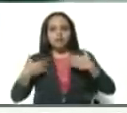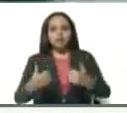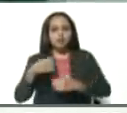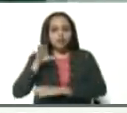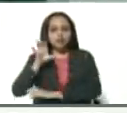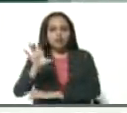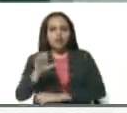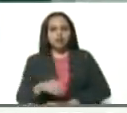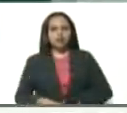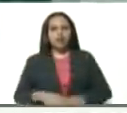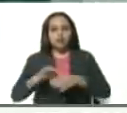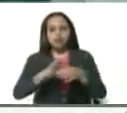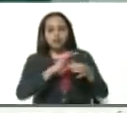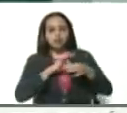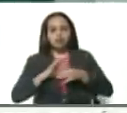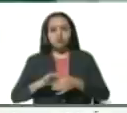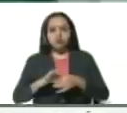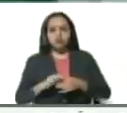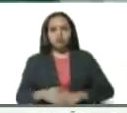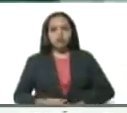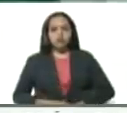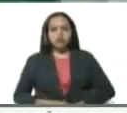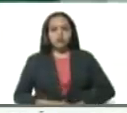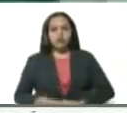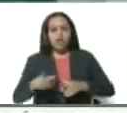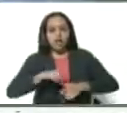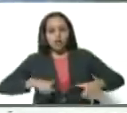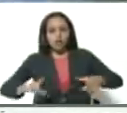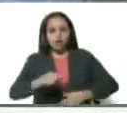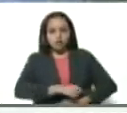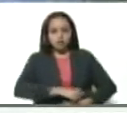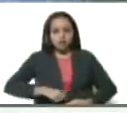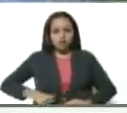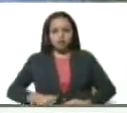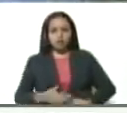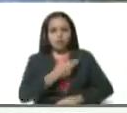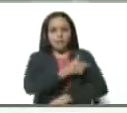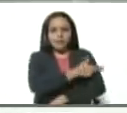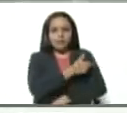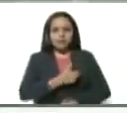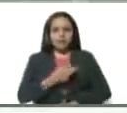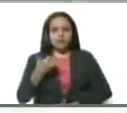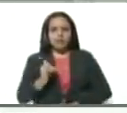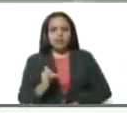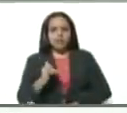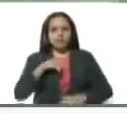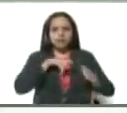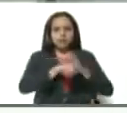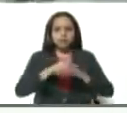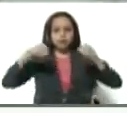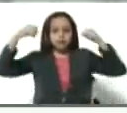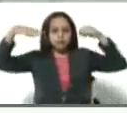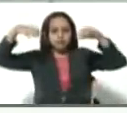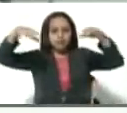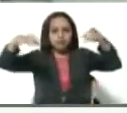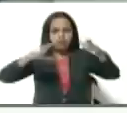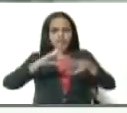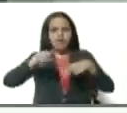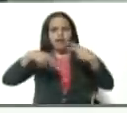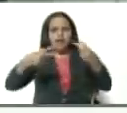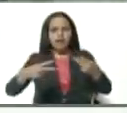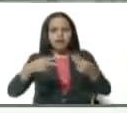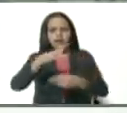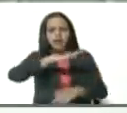estado con la unidad de cirugía ambulatoria del Hospital Central Antonio María Pineda, en donde se intervino lo que es la luminaria, lo que es